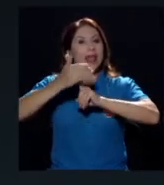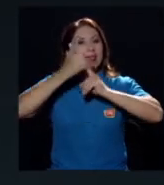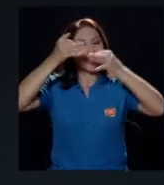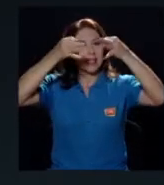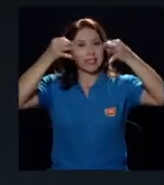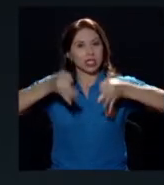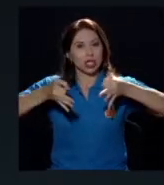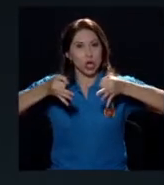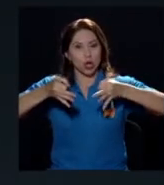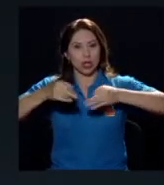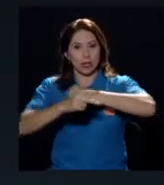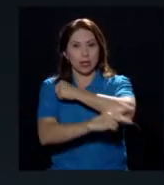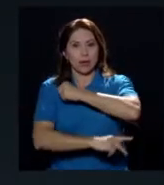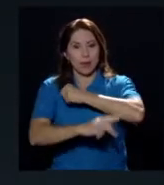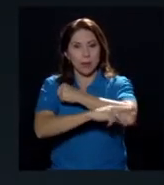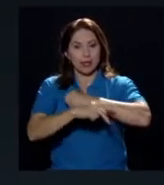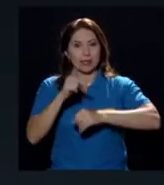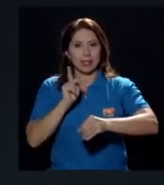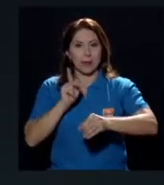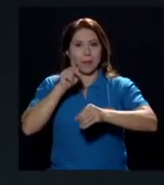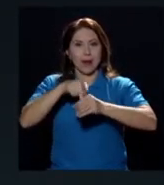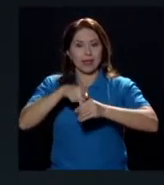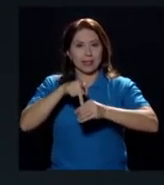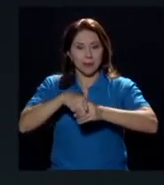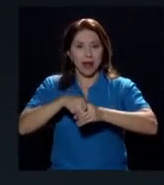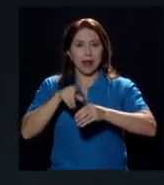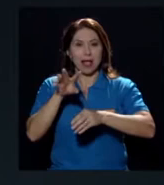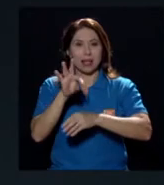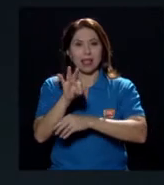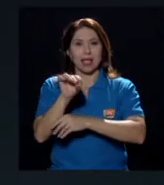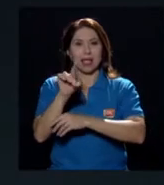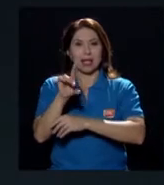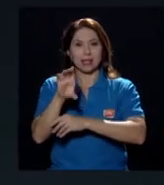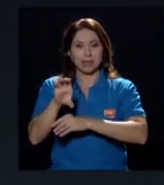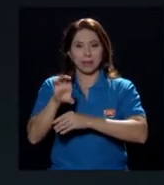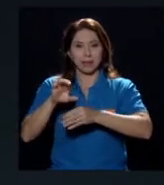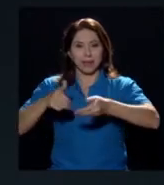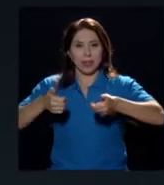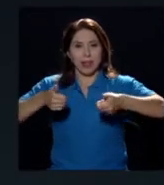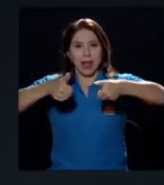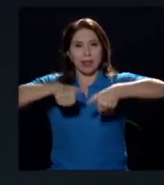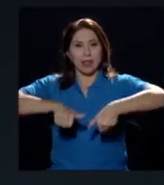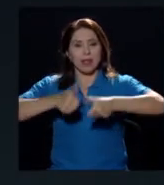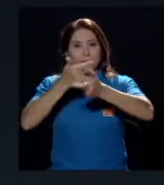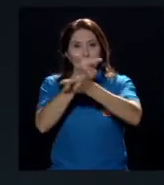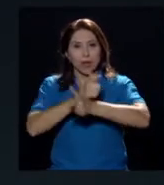de participar en el Tratado de Libre Comercio,